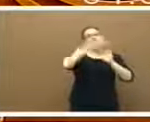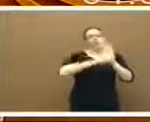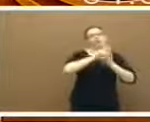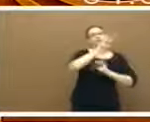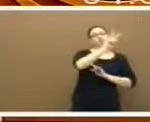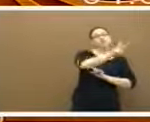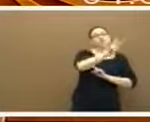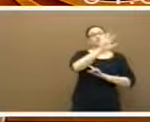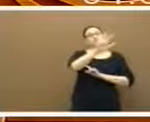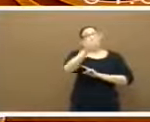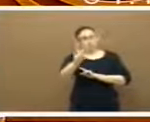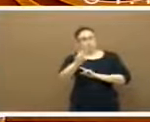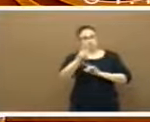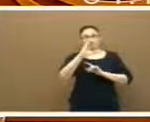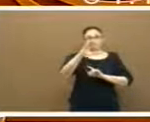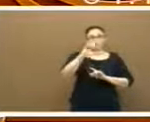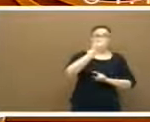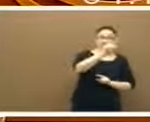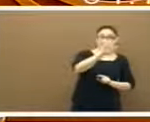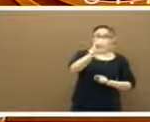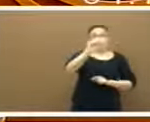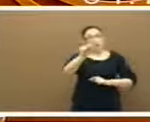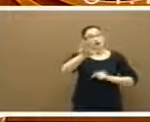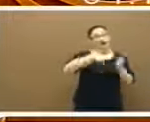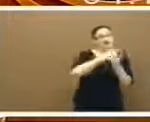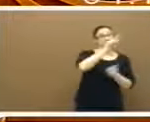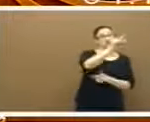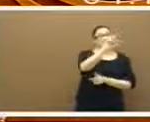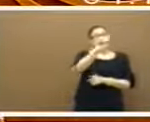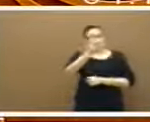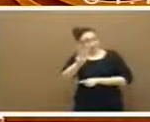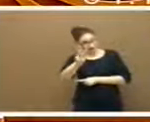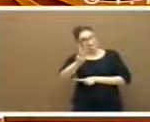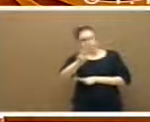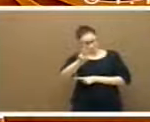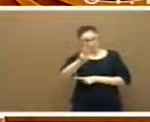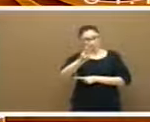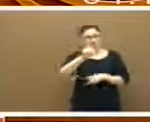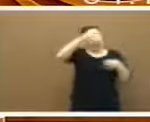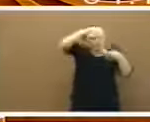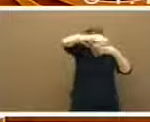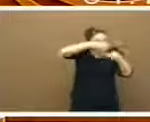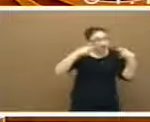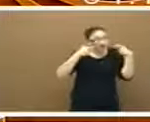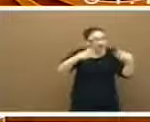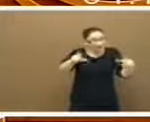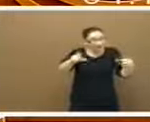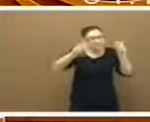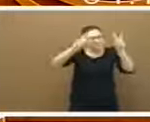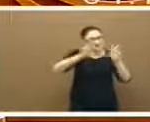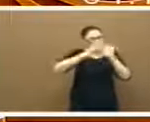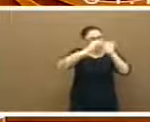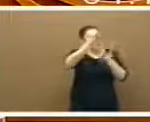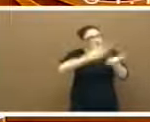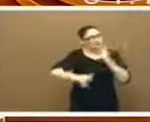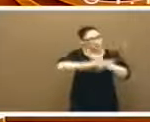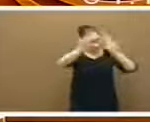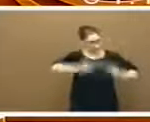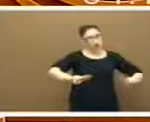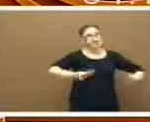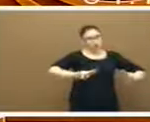252C, en concreto de la 101 a la 103, hay que decir que dentro de este ámbito, todo lo que afecta a la cooperación